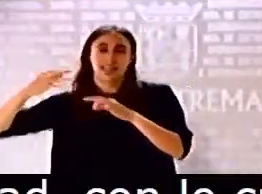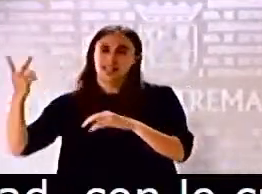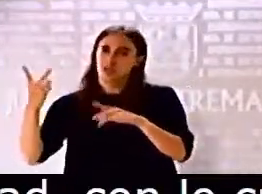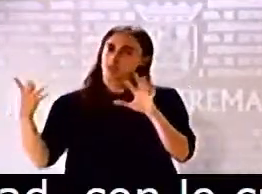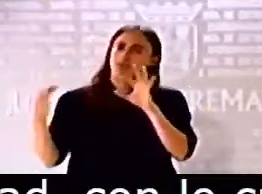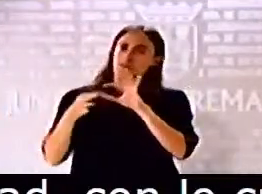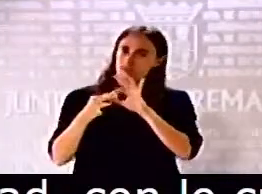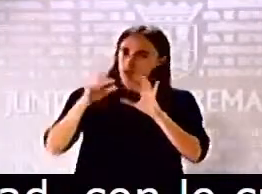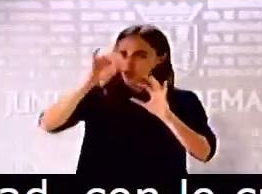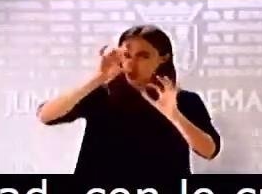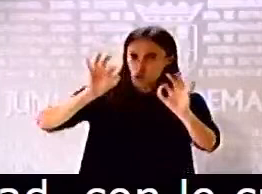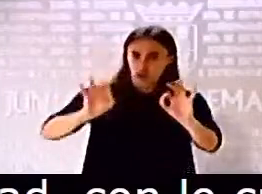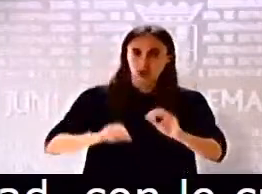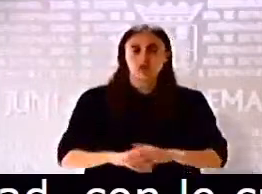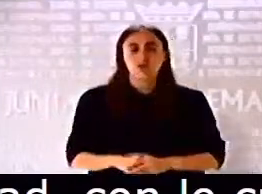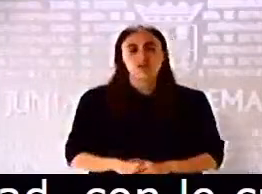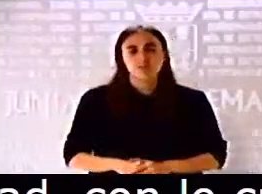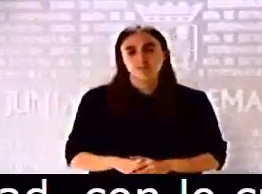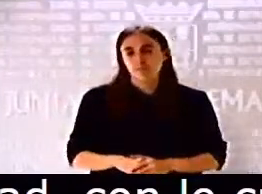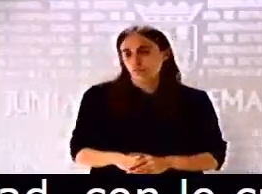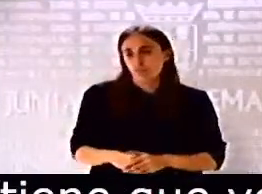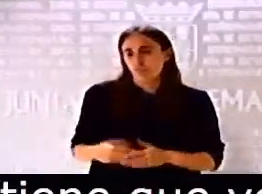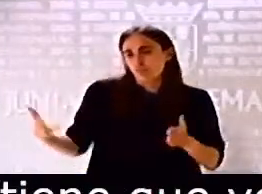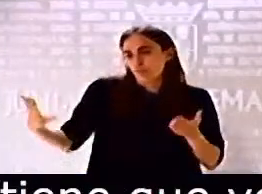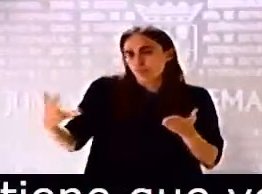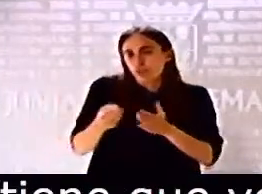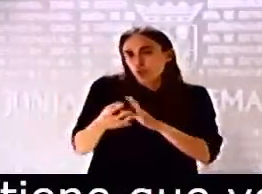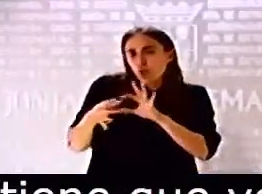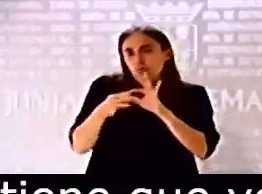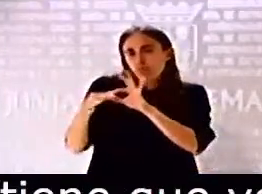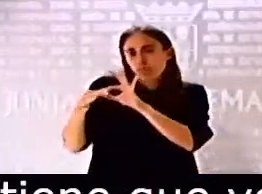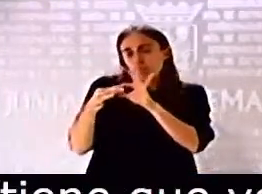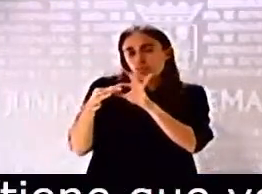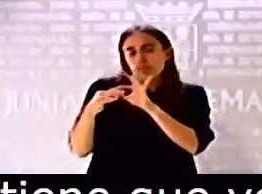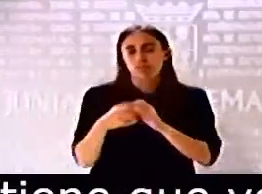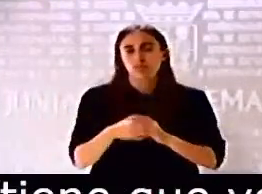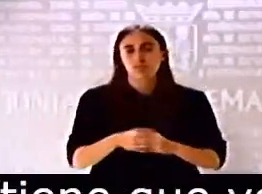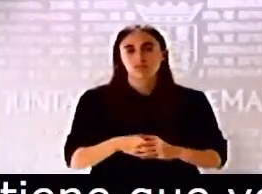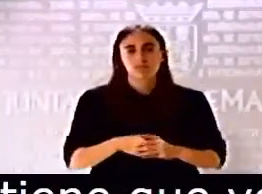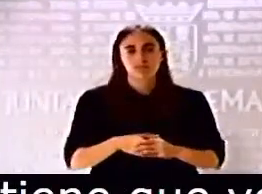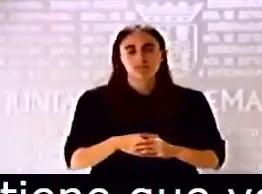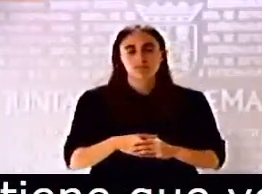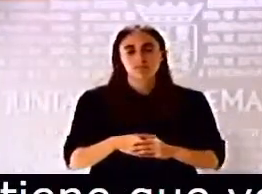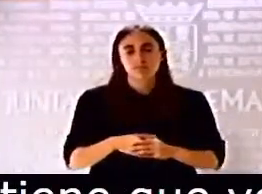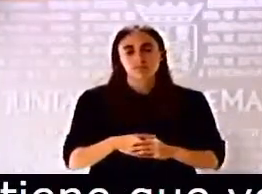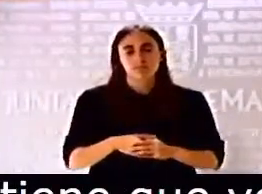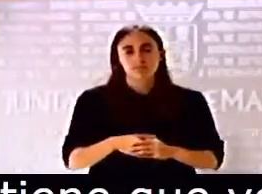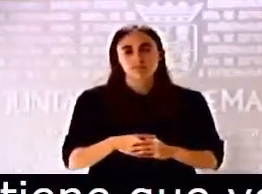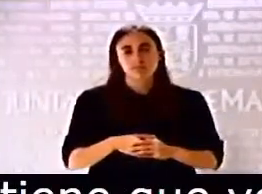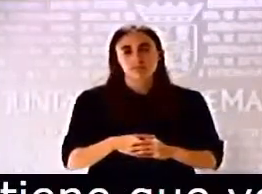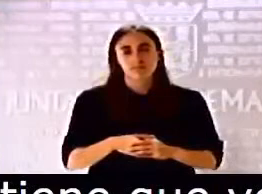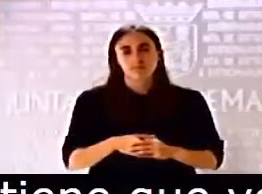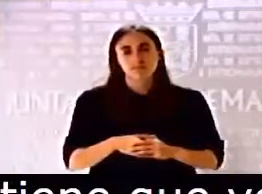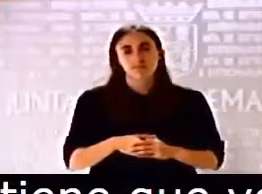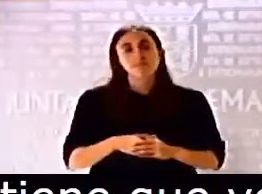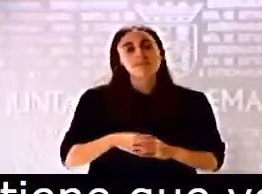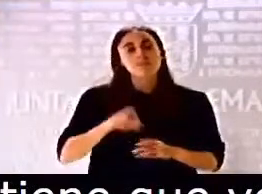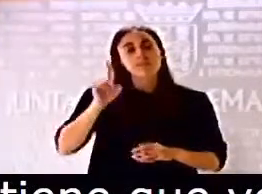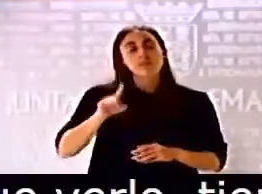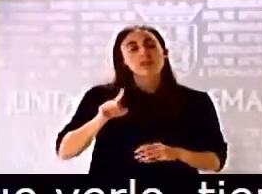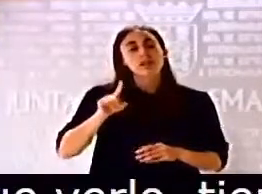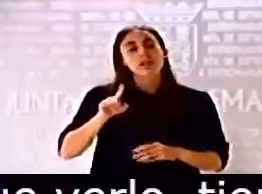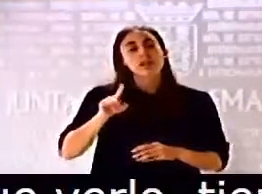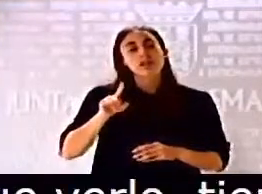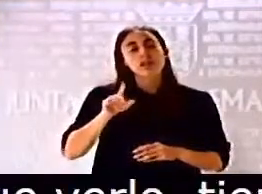verlo. Tiene que verlo todo. Ahora, también tiene que ver con la variante que ahora